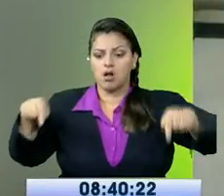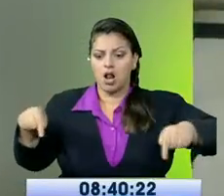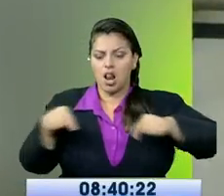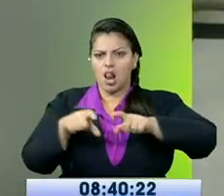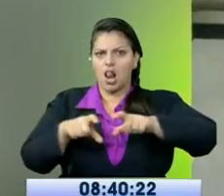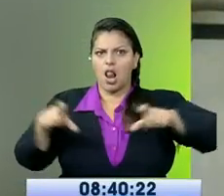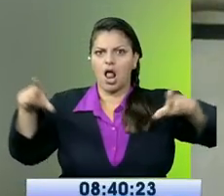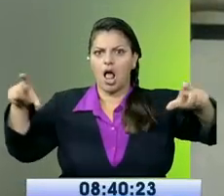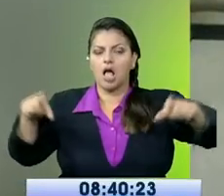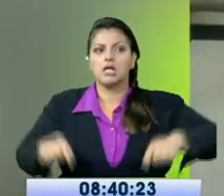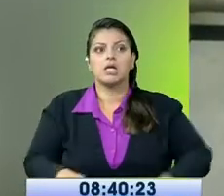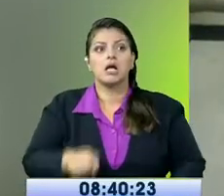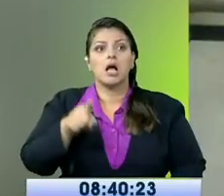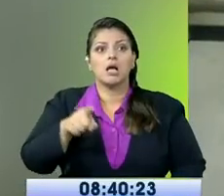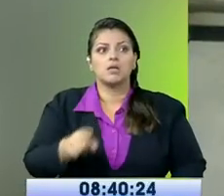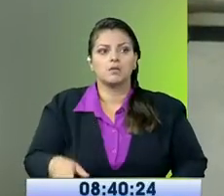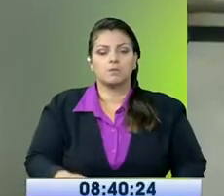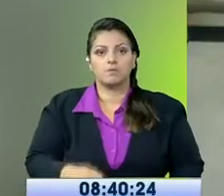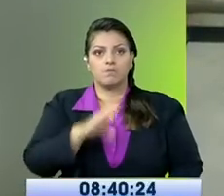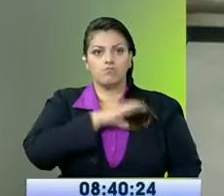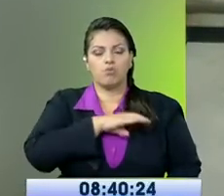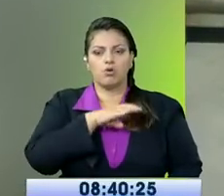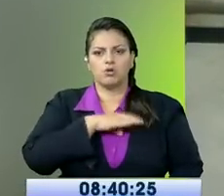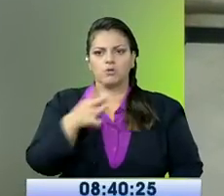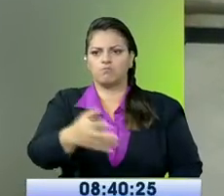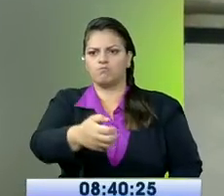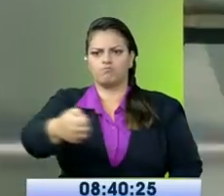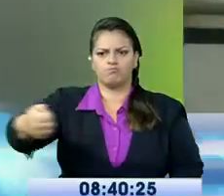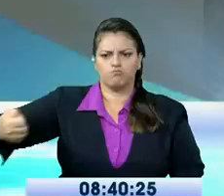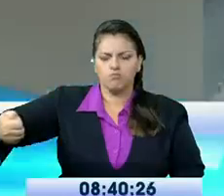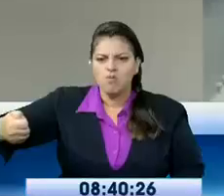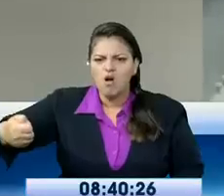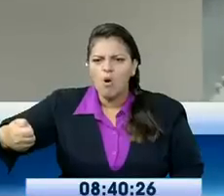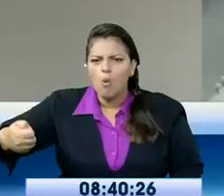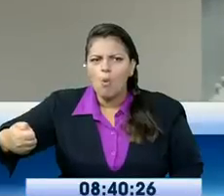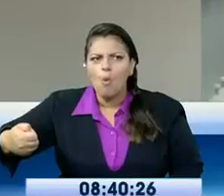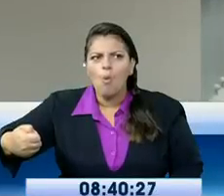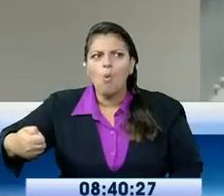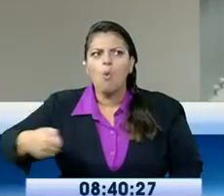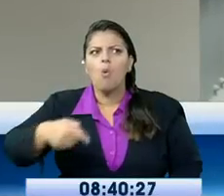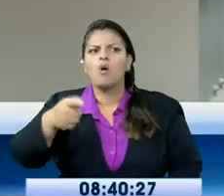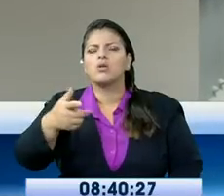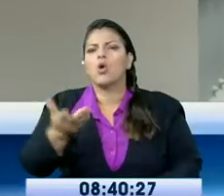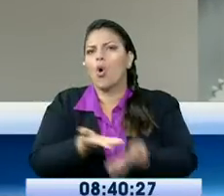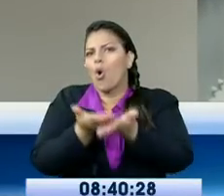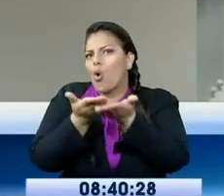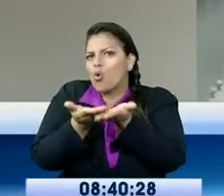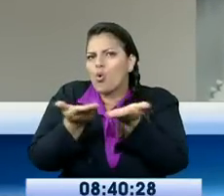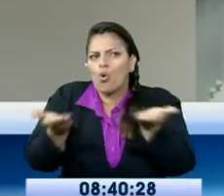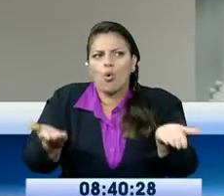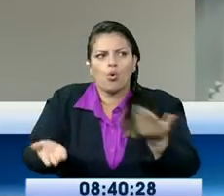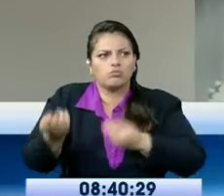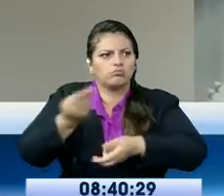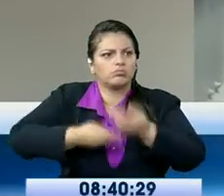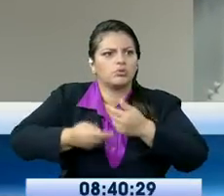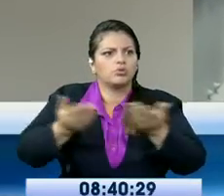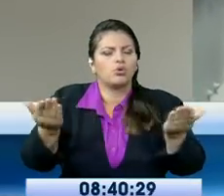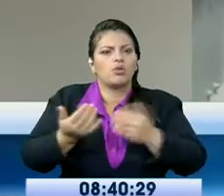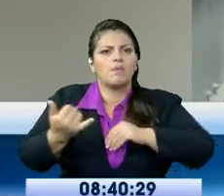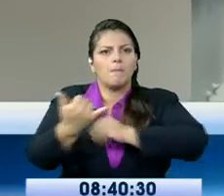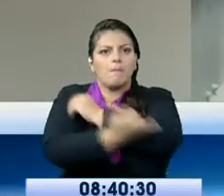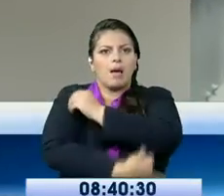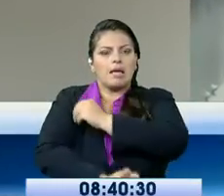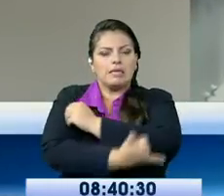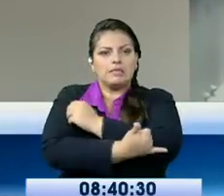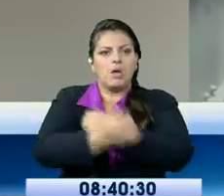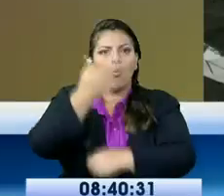Es el contenedor que fue abierto por la Policía Nacional, que tenía como destino Guatemala y que llevaba una carga de cerámica, en el que encontraron